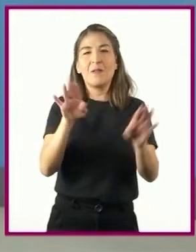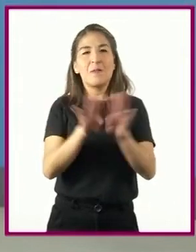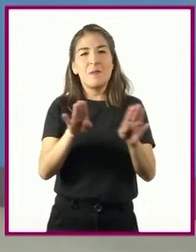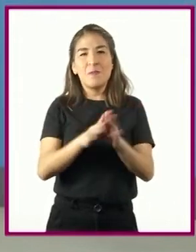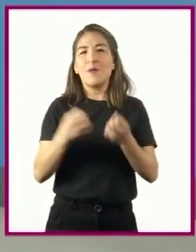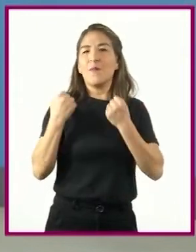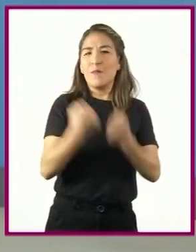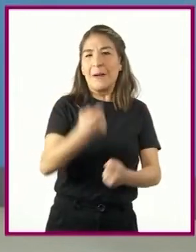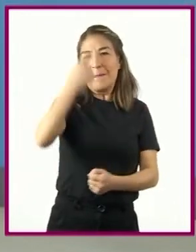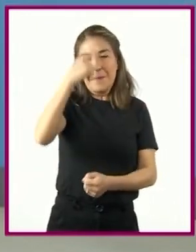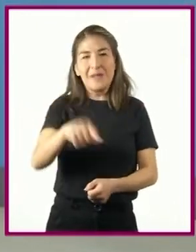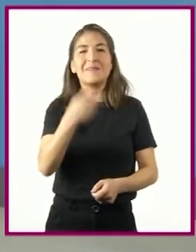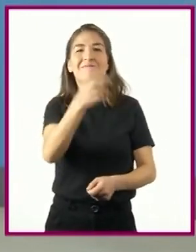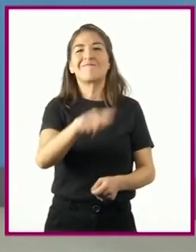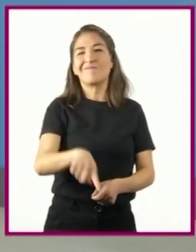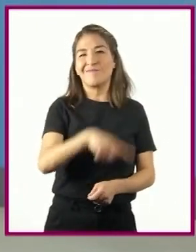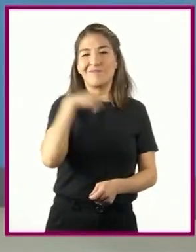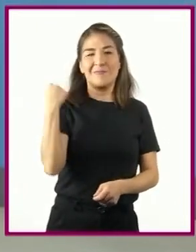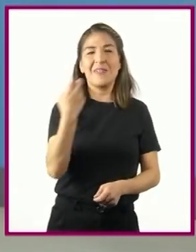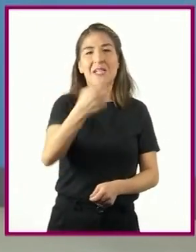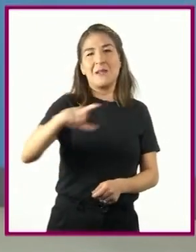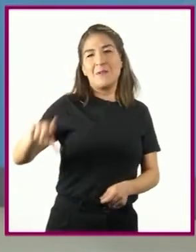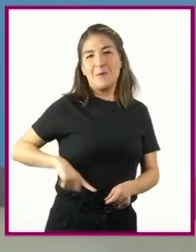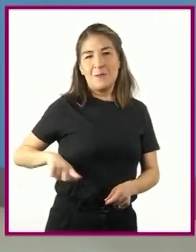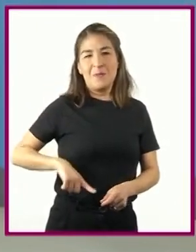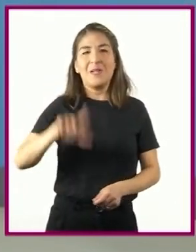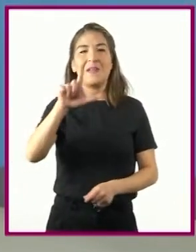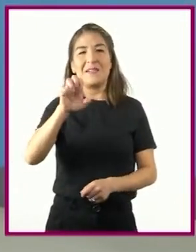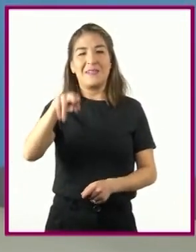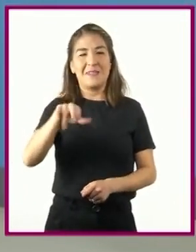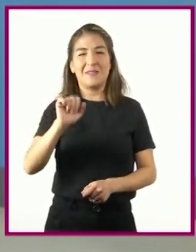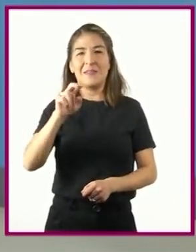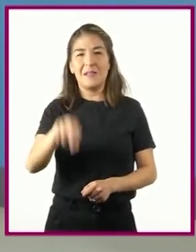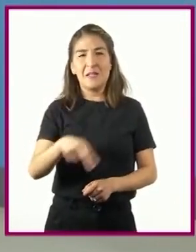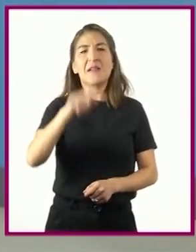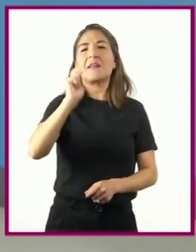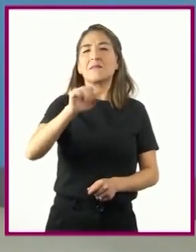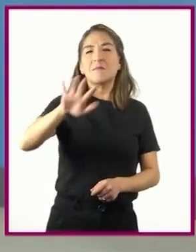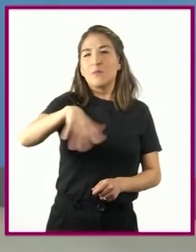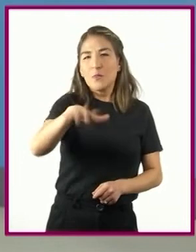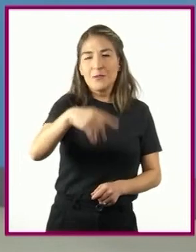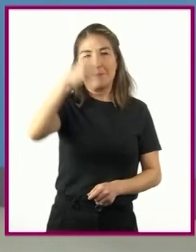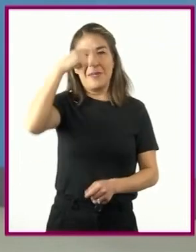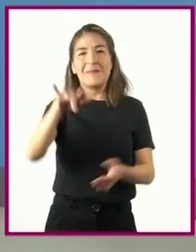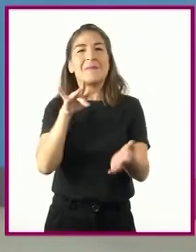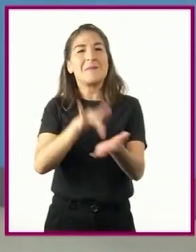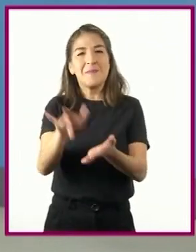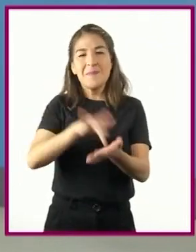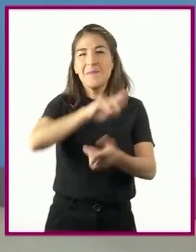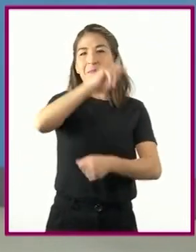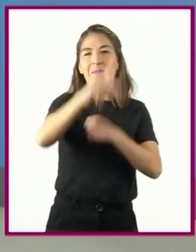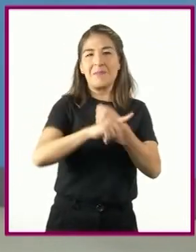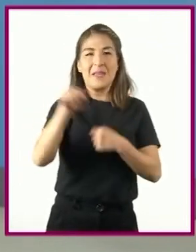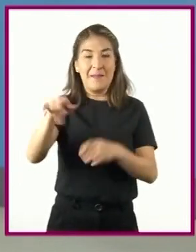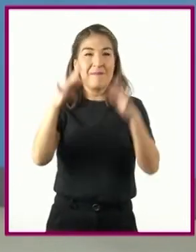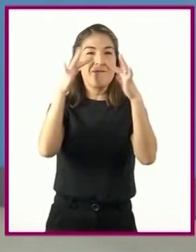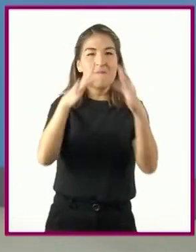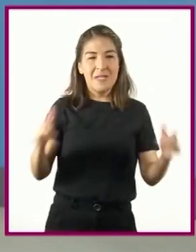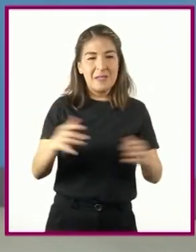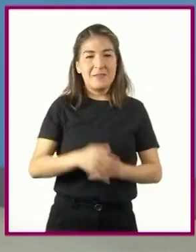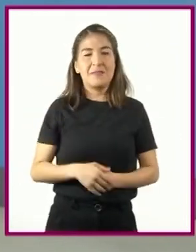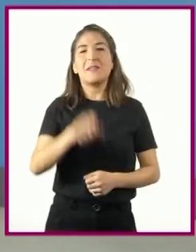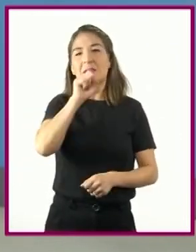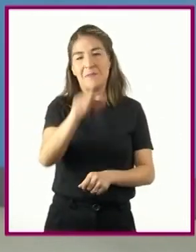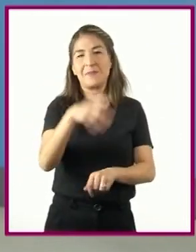que intentaron derrocar al gobierno leninista, buscando el apoyo de países como Francia y